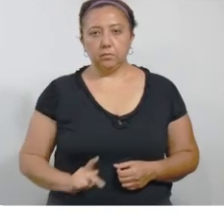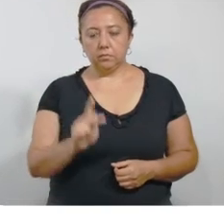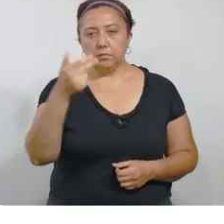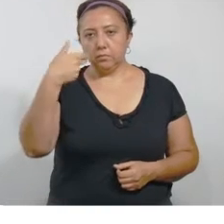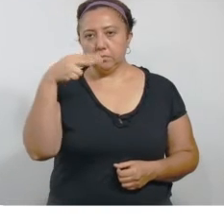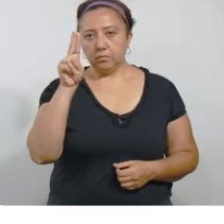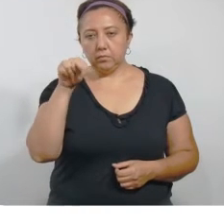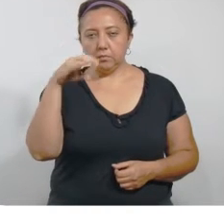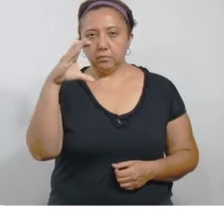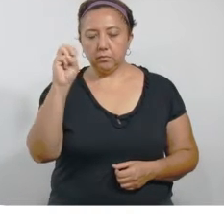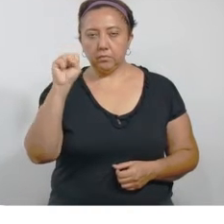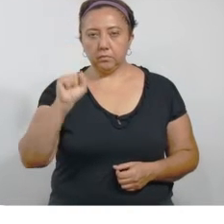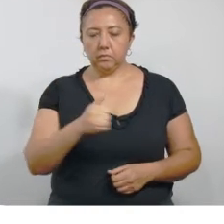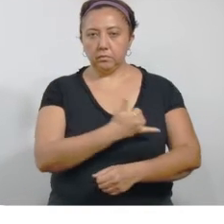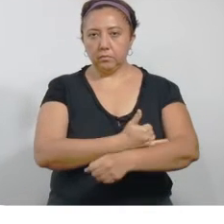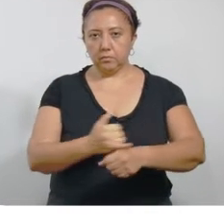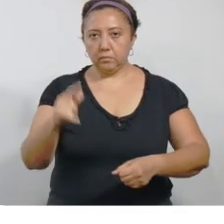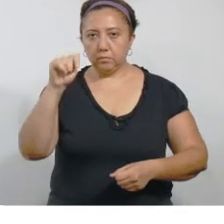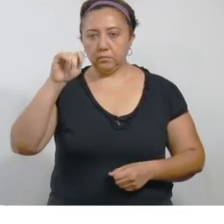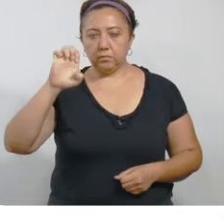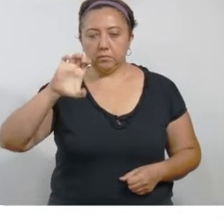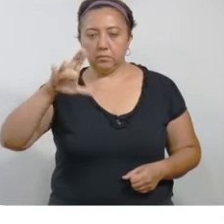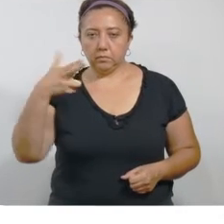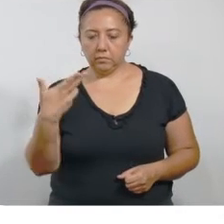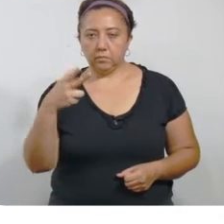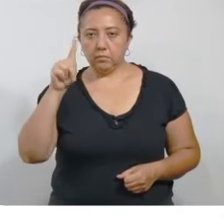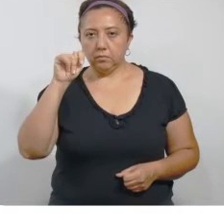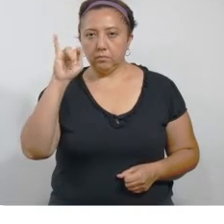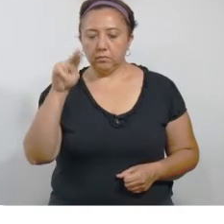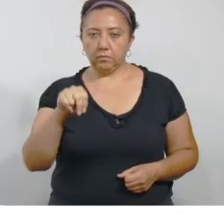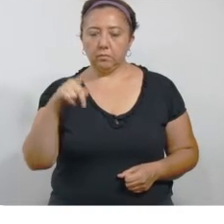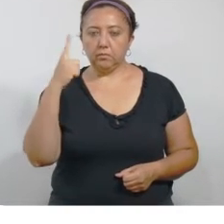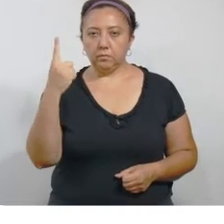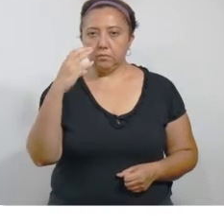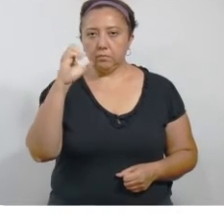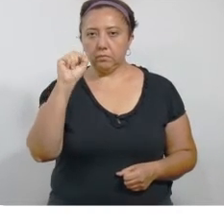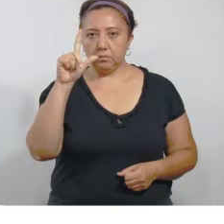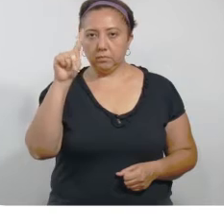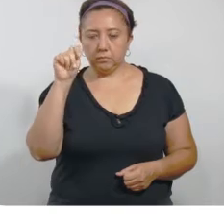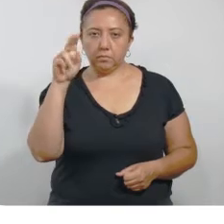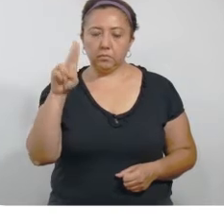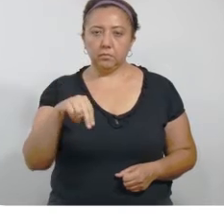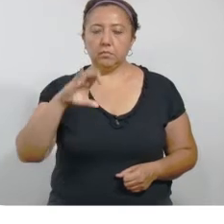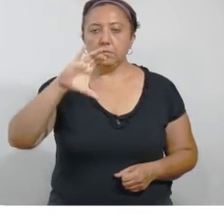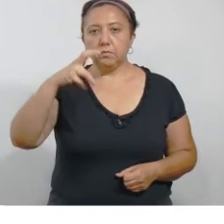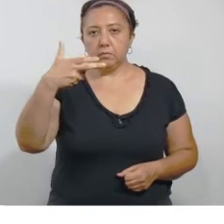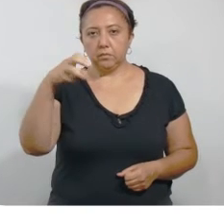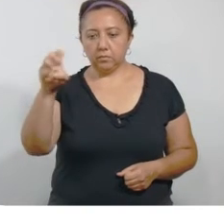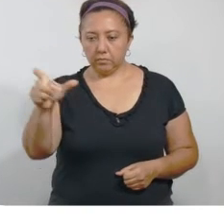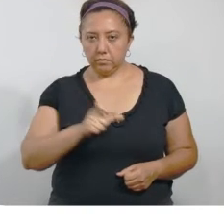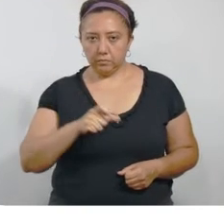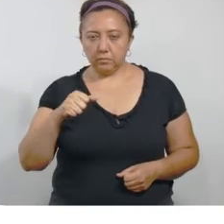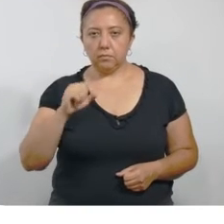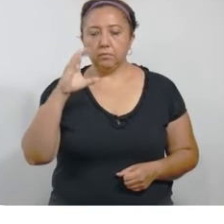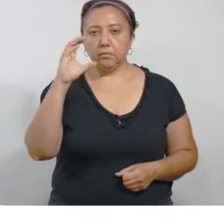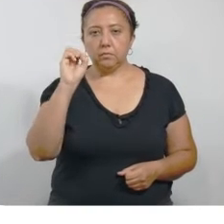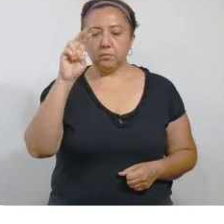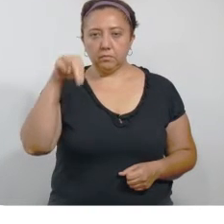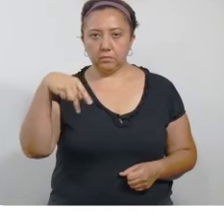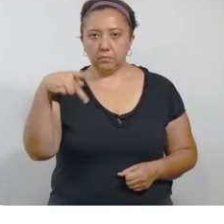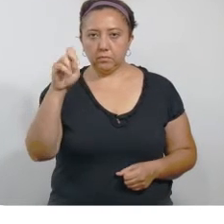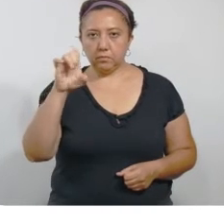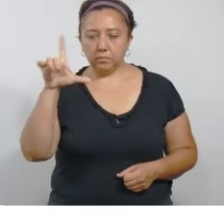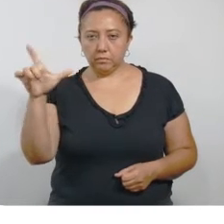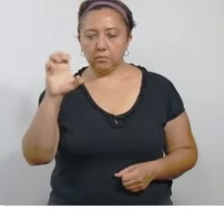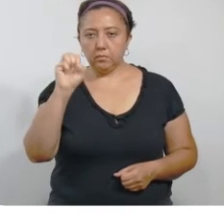Junucmá, Izamal, Motul, Tecó y Tinum, y 1 en Canzacap, Celestum, Chapap, Chemash, Chocholá, Concal,